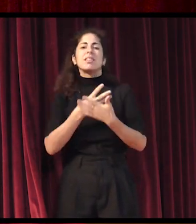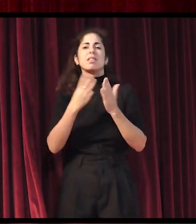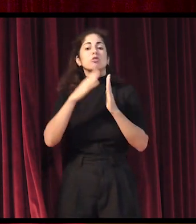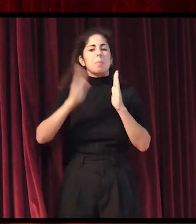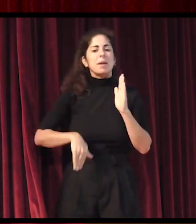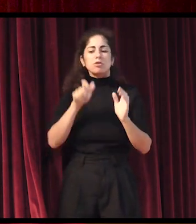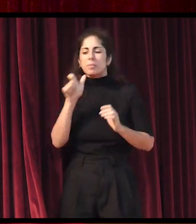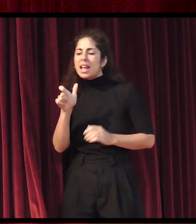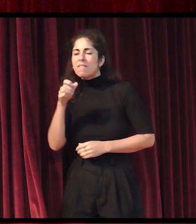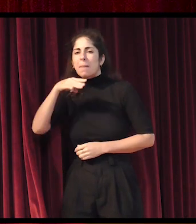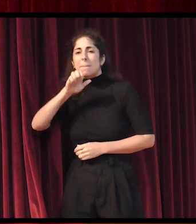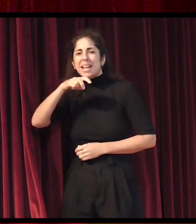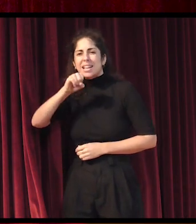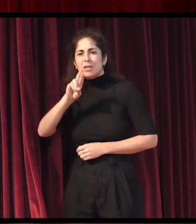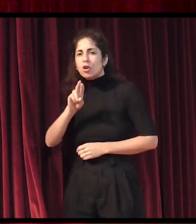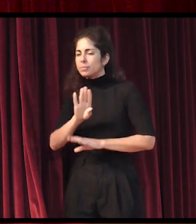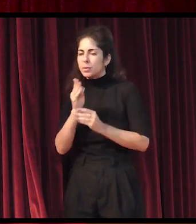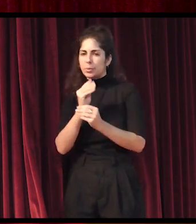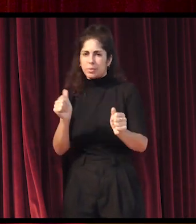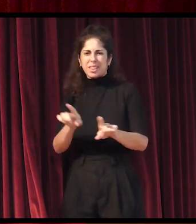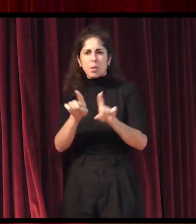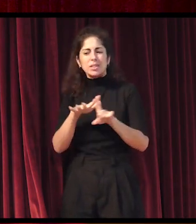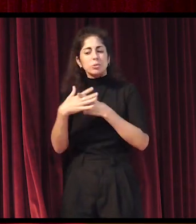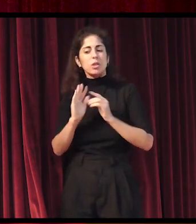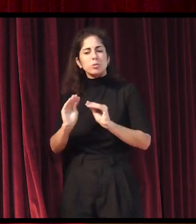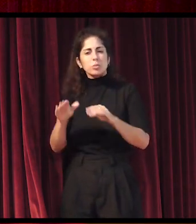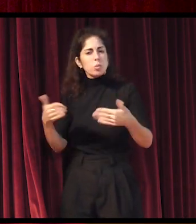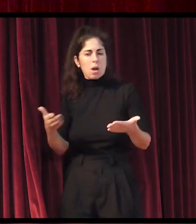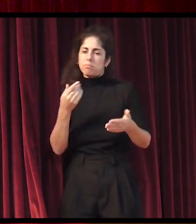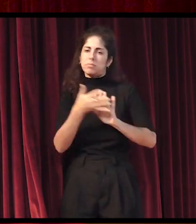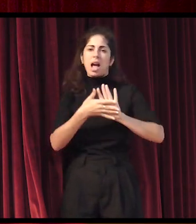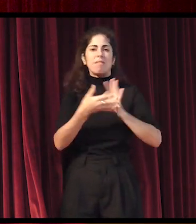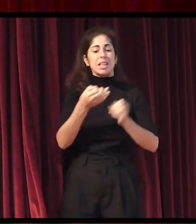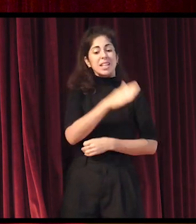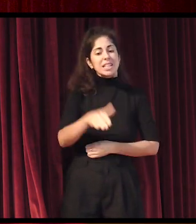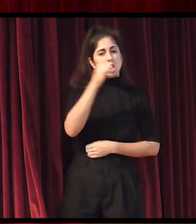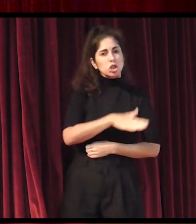18 años, da igual en la condición en la que se encuentren.